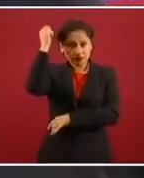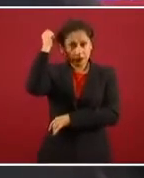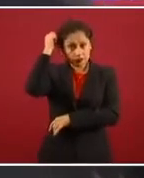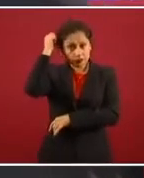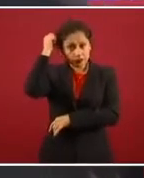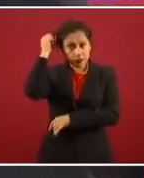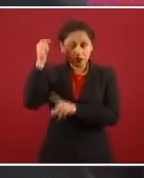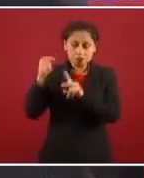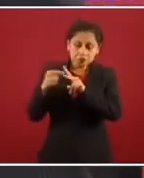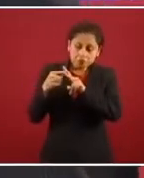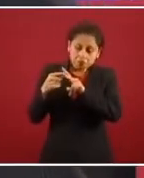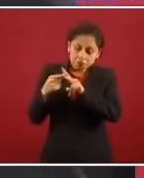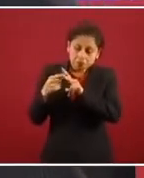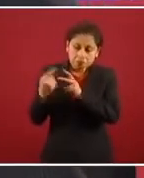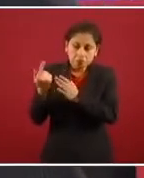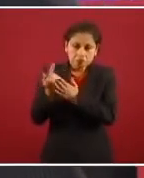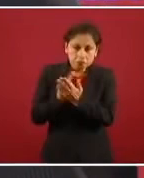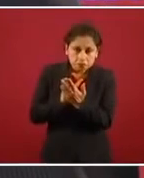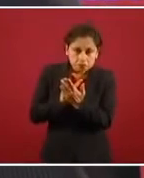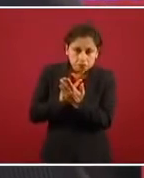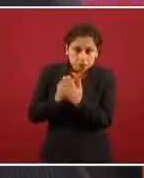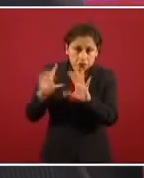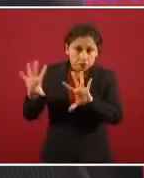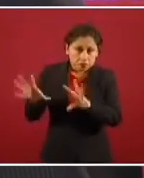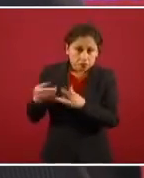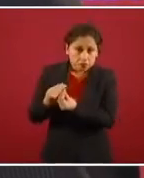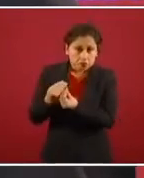sin otros gastos,